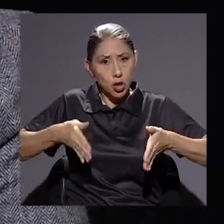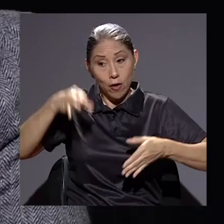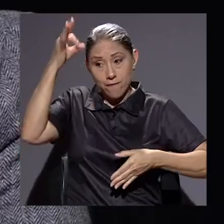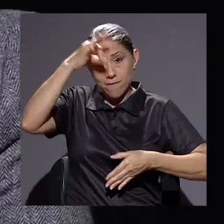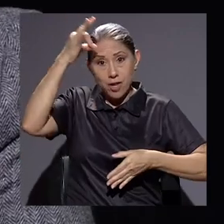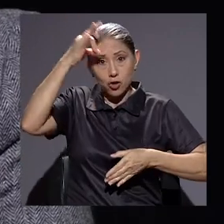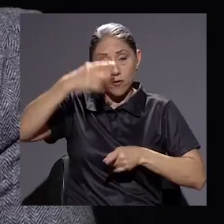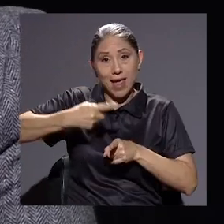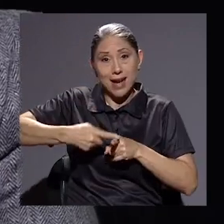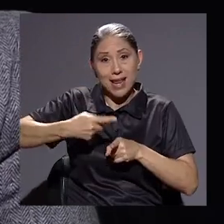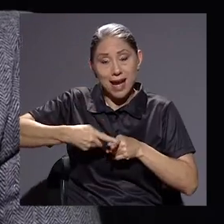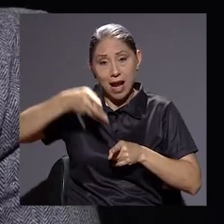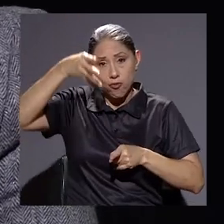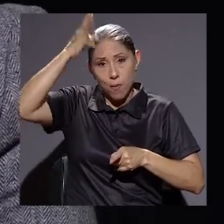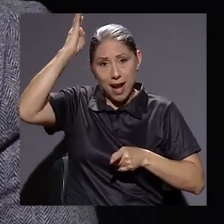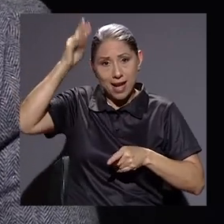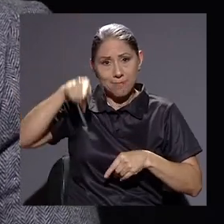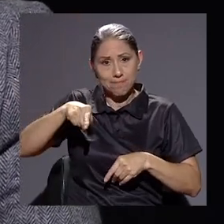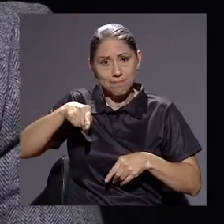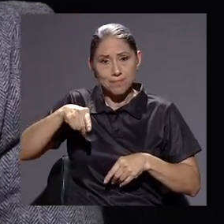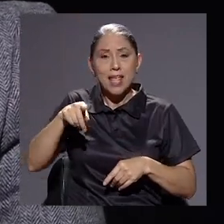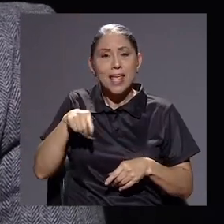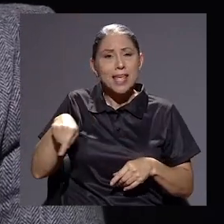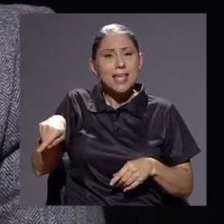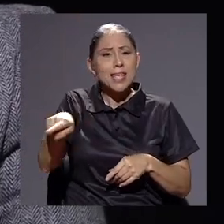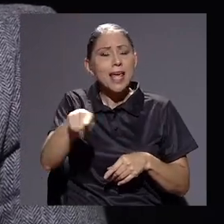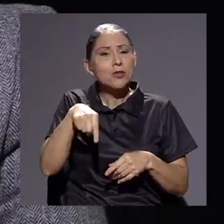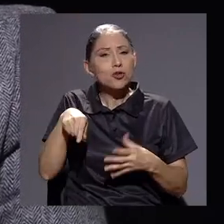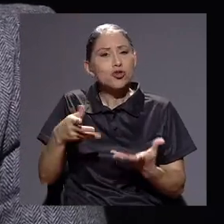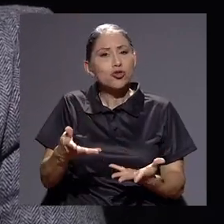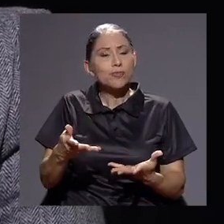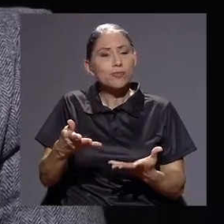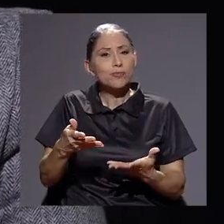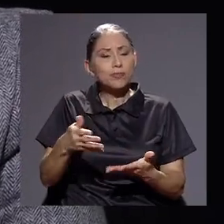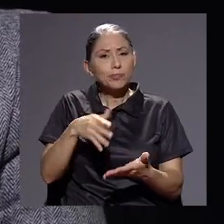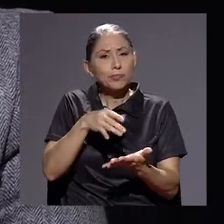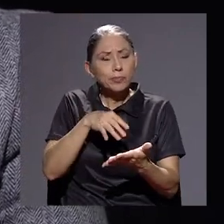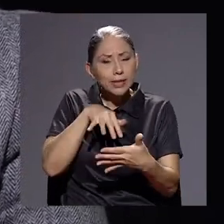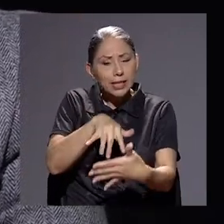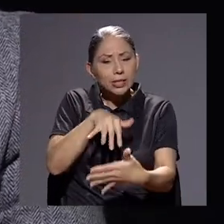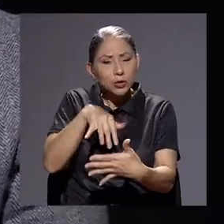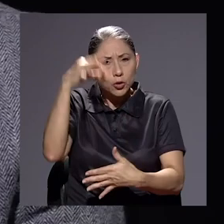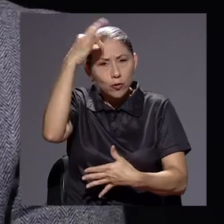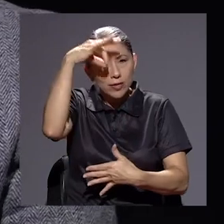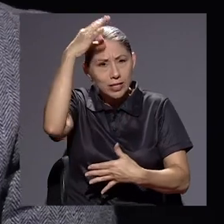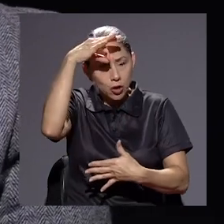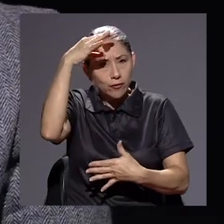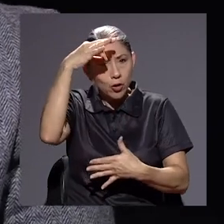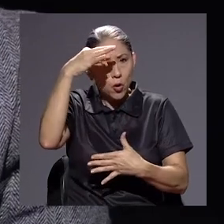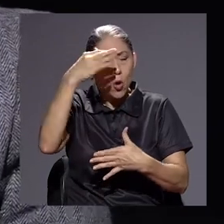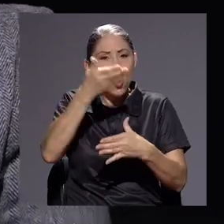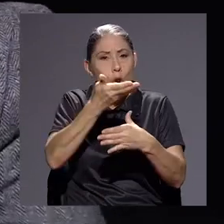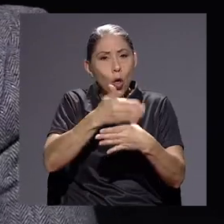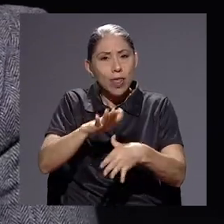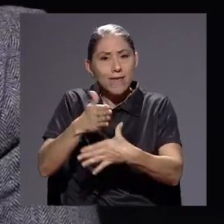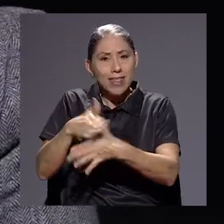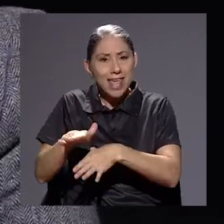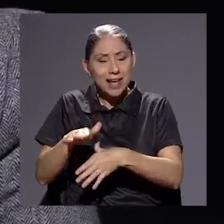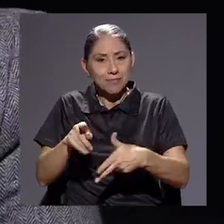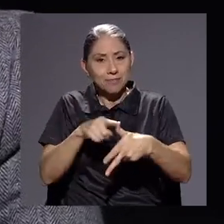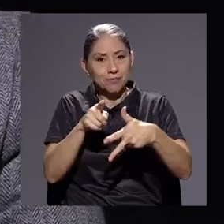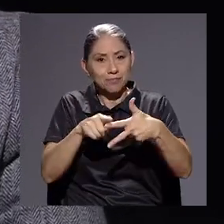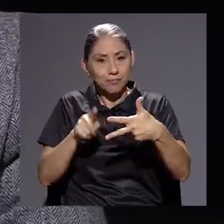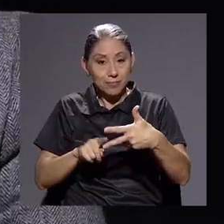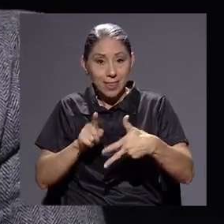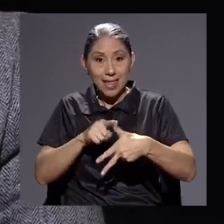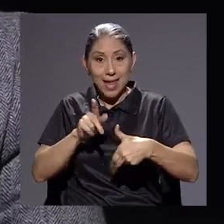esta filosofía griega romana, y ellos dividían el estudio filosófico, que lo tenemos un poco diferente, pero en tres